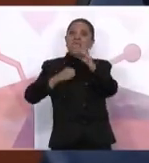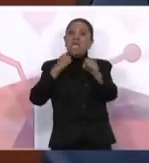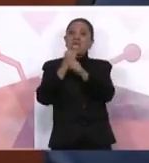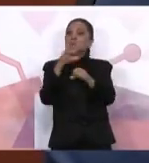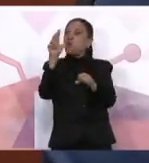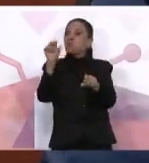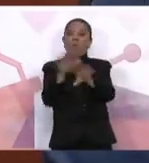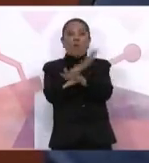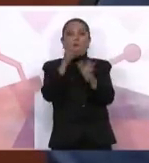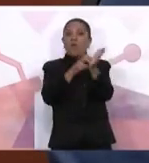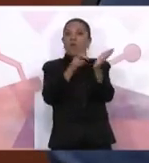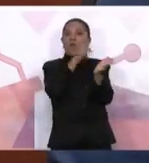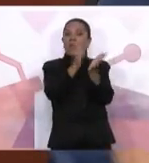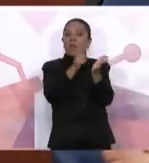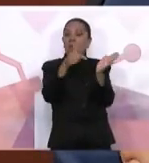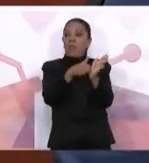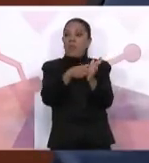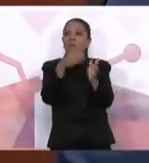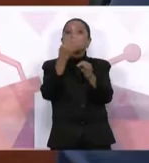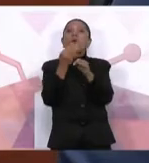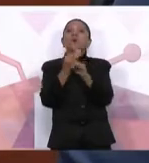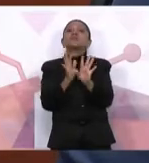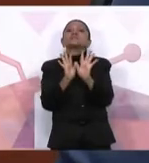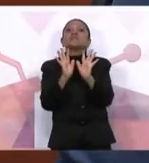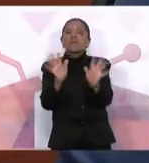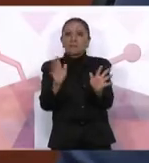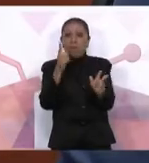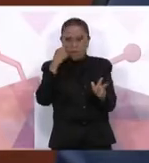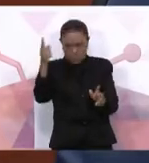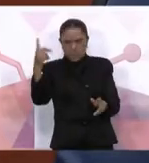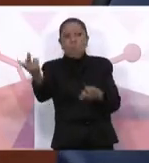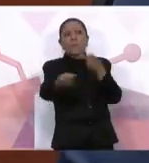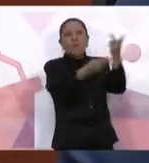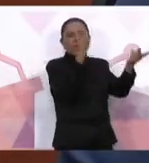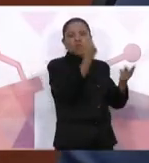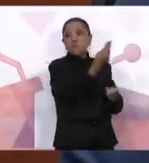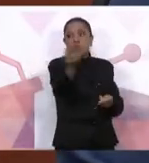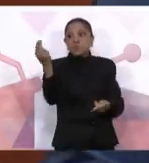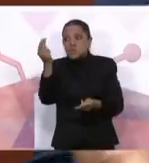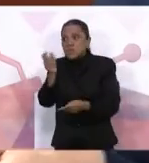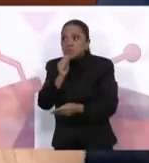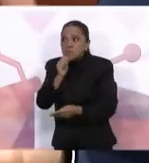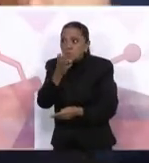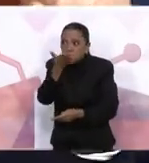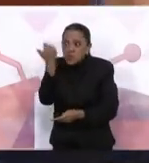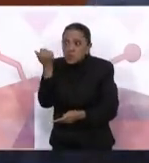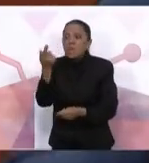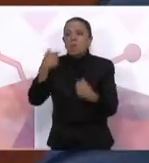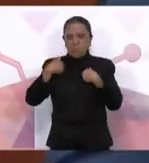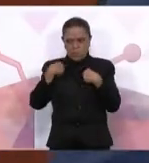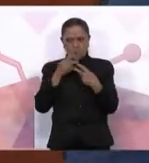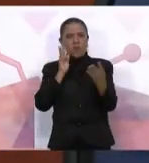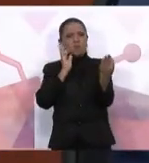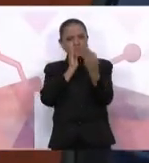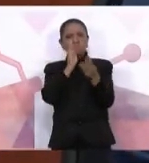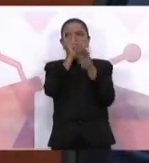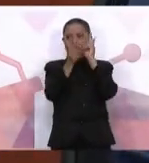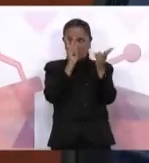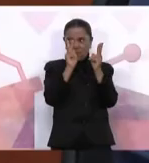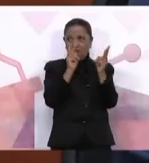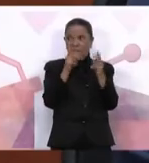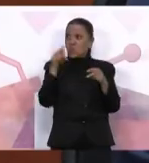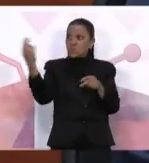ahora tienen una ley pregúnteles tal vez ustedes no lo saben porque no ha platicado con ellos pero que ellos mismos propusieron